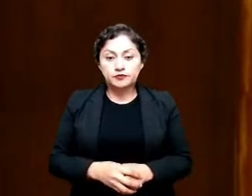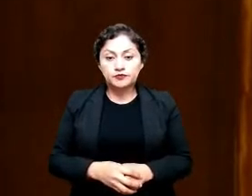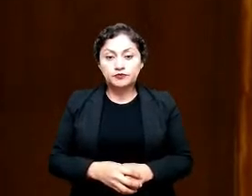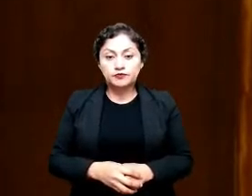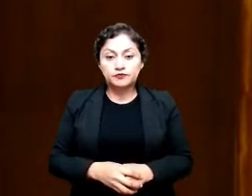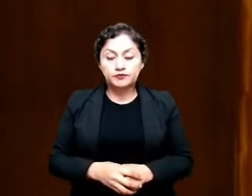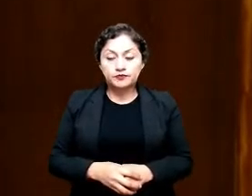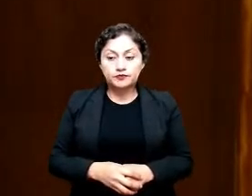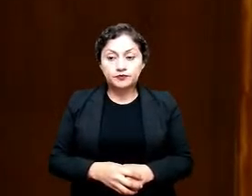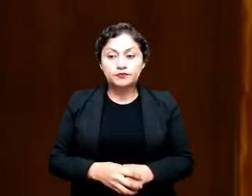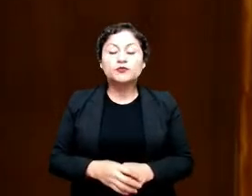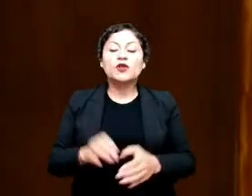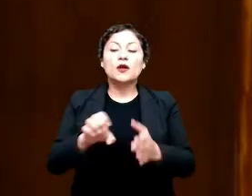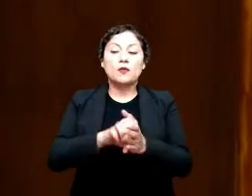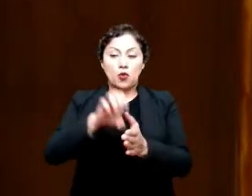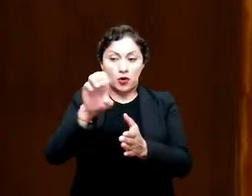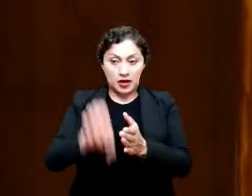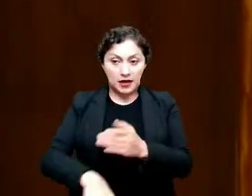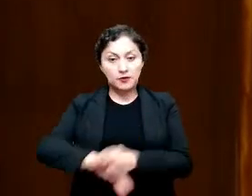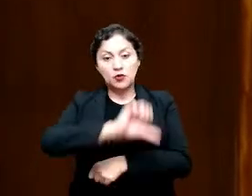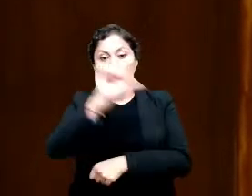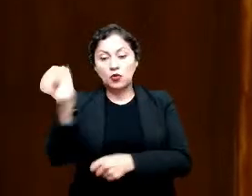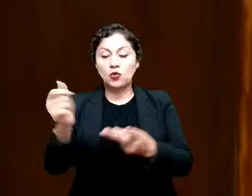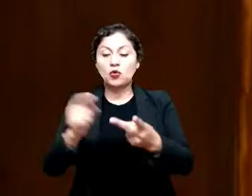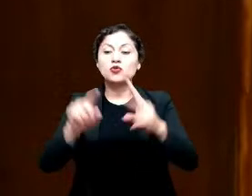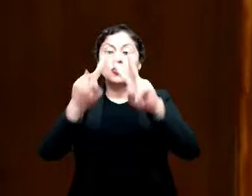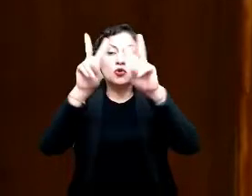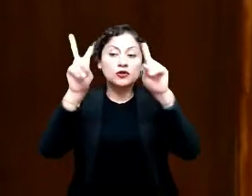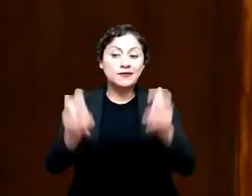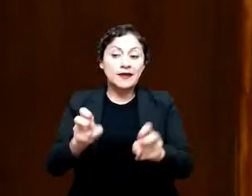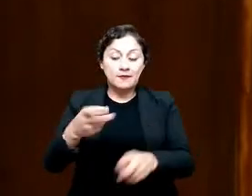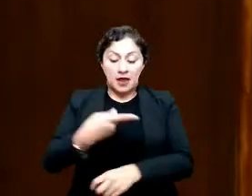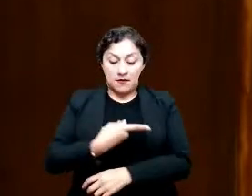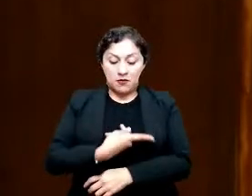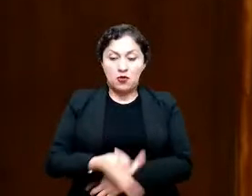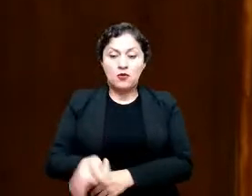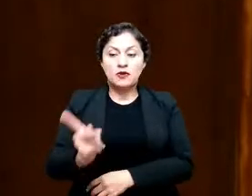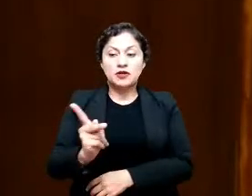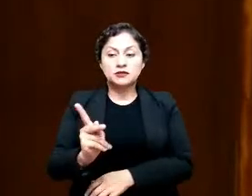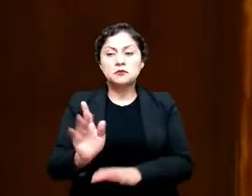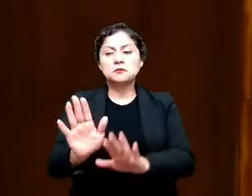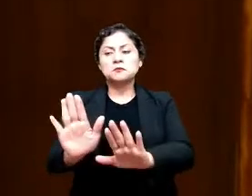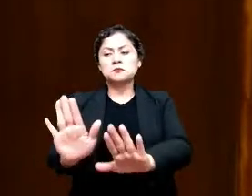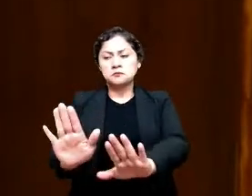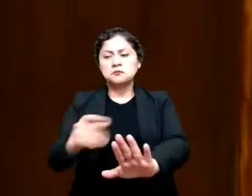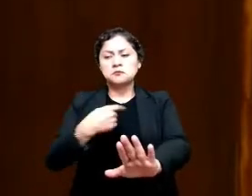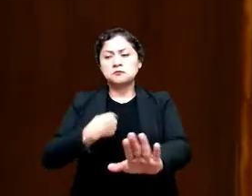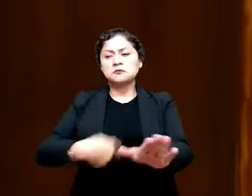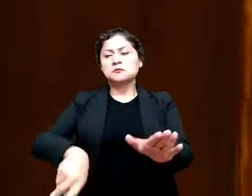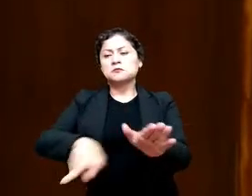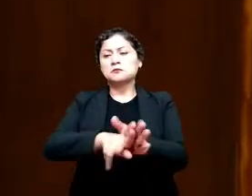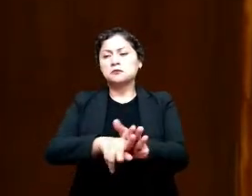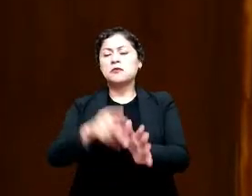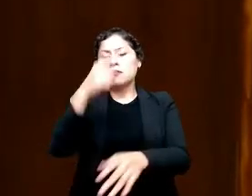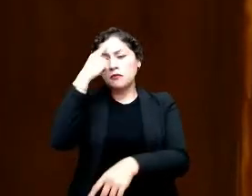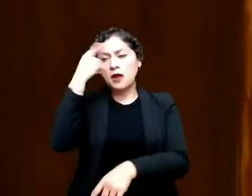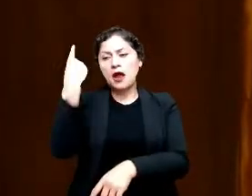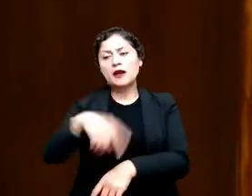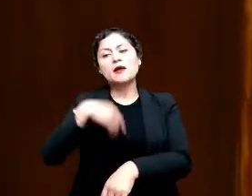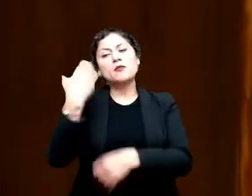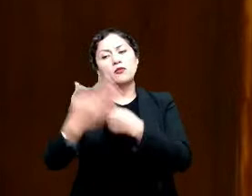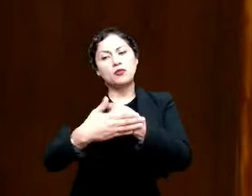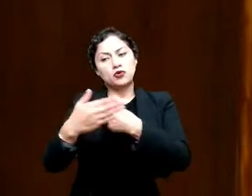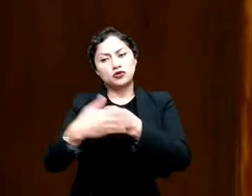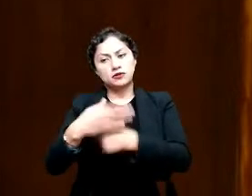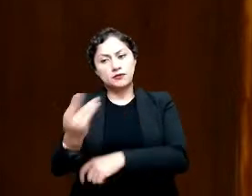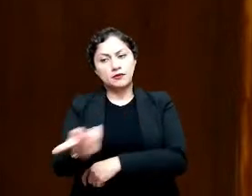En el caso de la pobreza, me lo reservaré para la próxima participación. Señor secretario, por